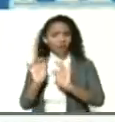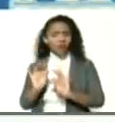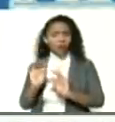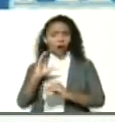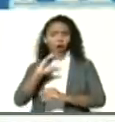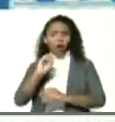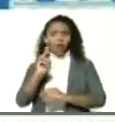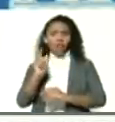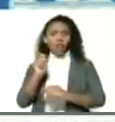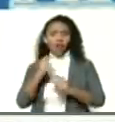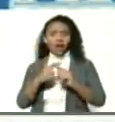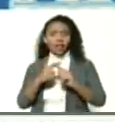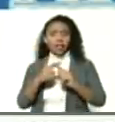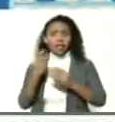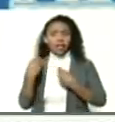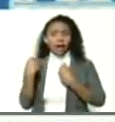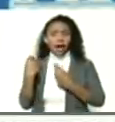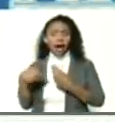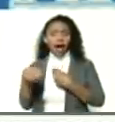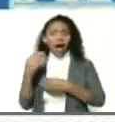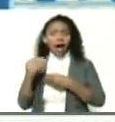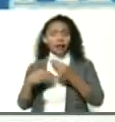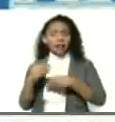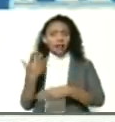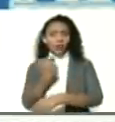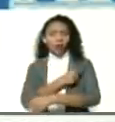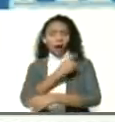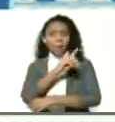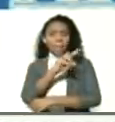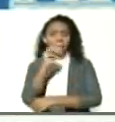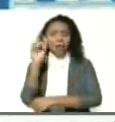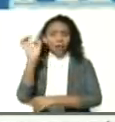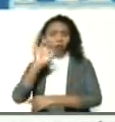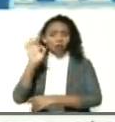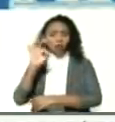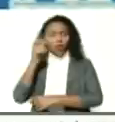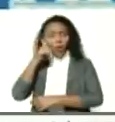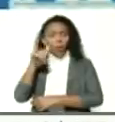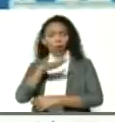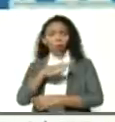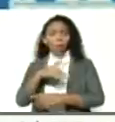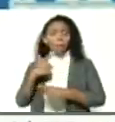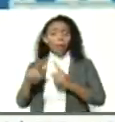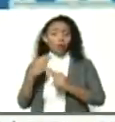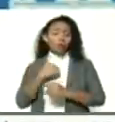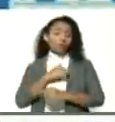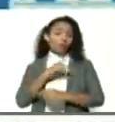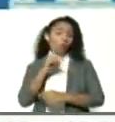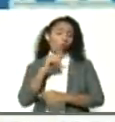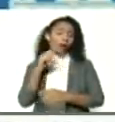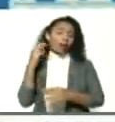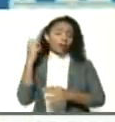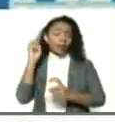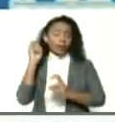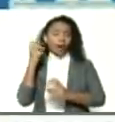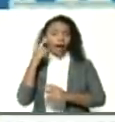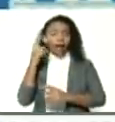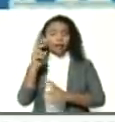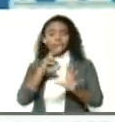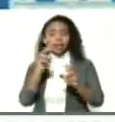COVAX garantiza vacunación para el 20% de la población. Pero nosotros, nuestra meta es vacunar